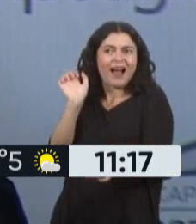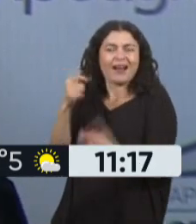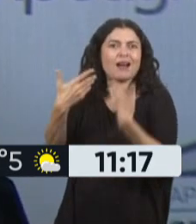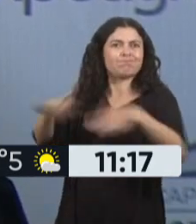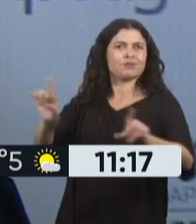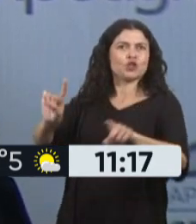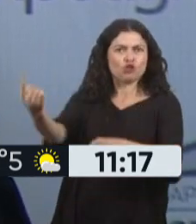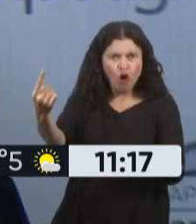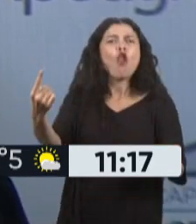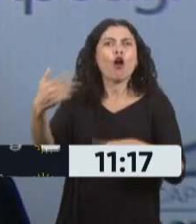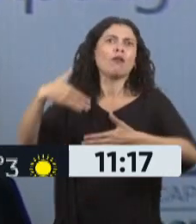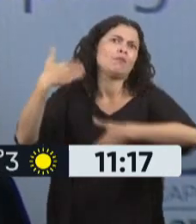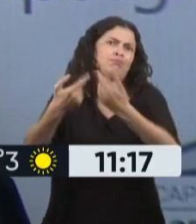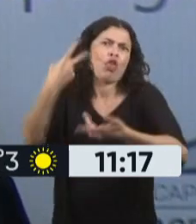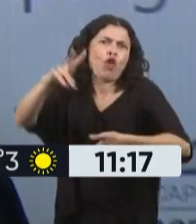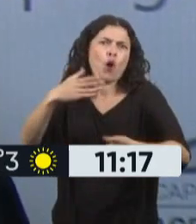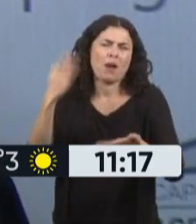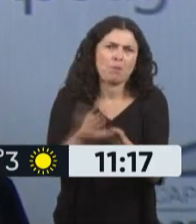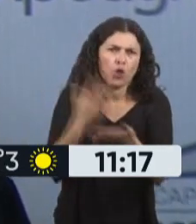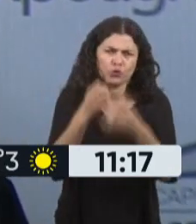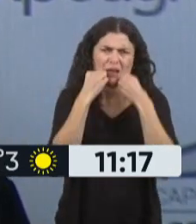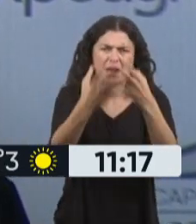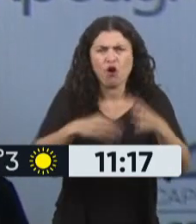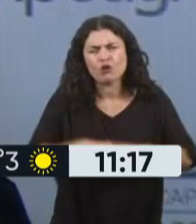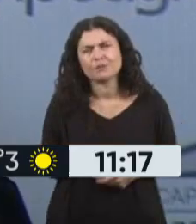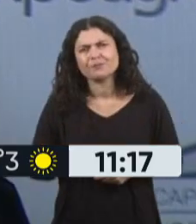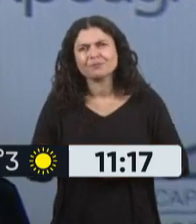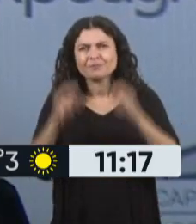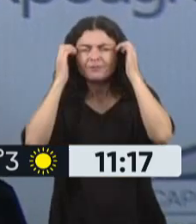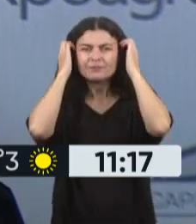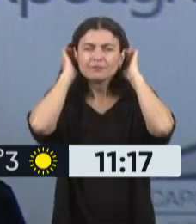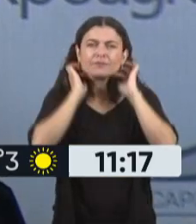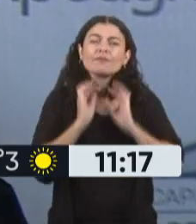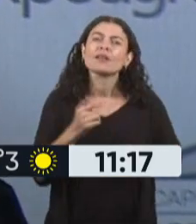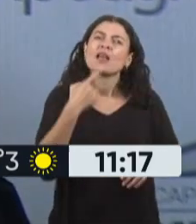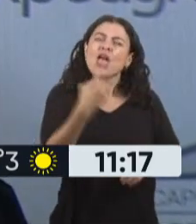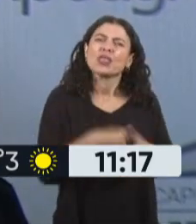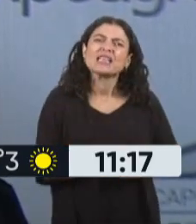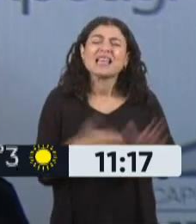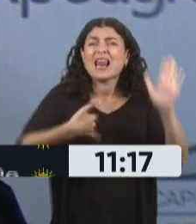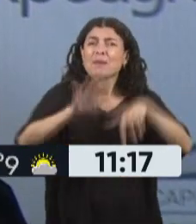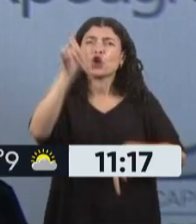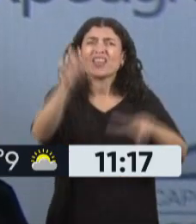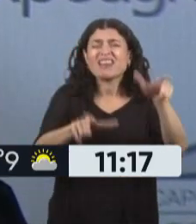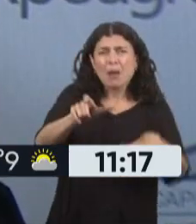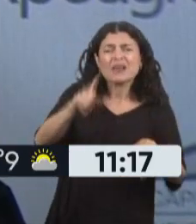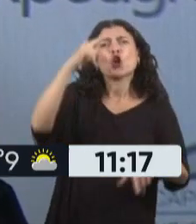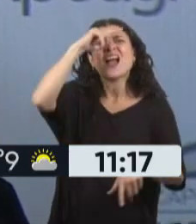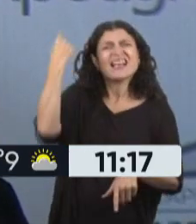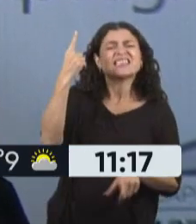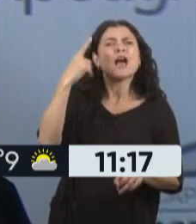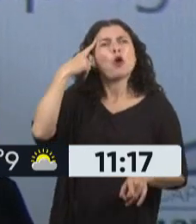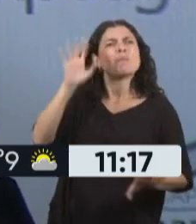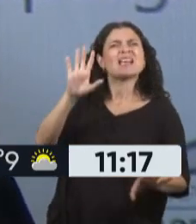en mucho tiempo, o quizás en la historia argentina, que rechaza la idea del Estado como un mecanismo de apropiación compulsiva de la